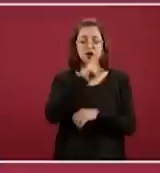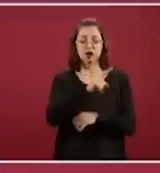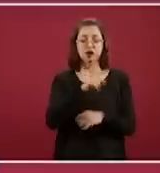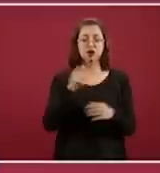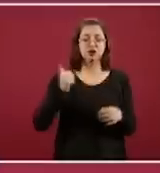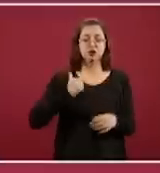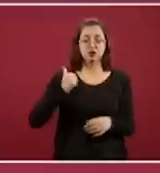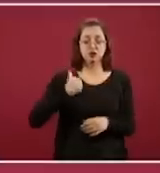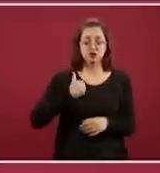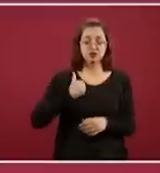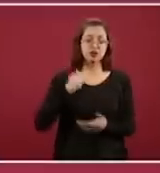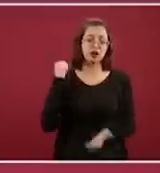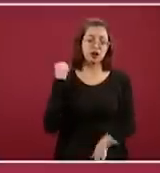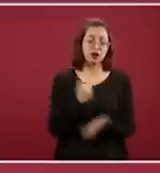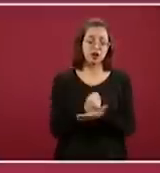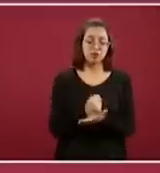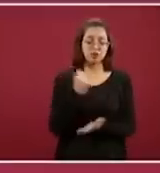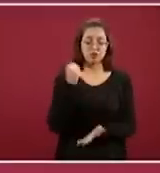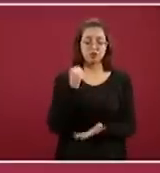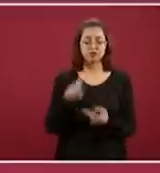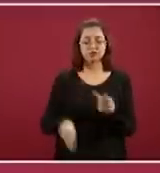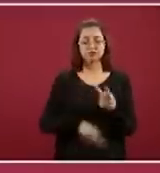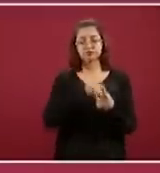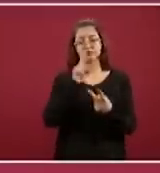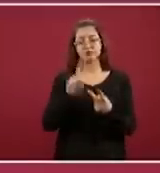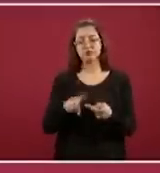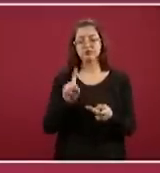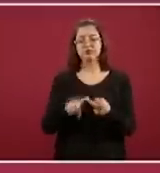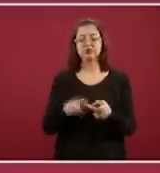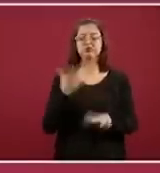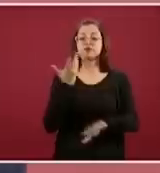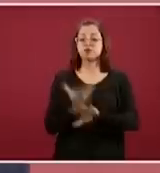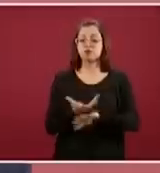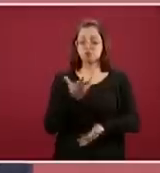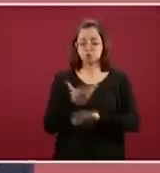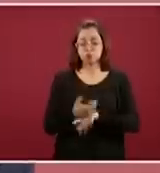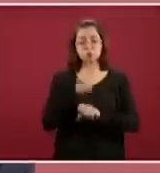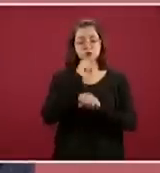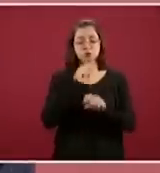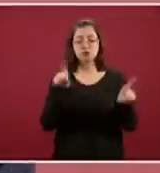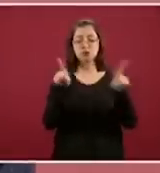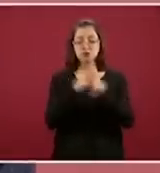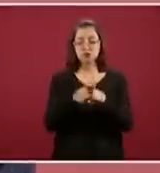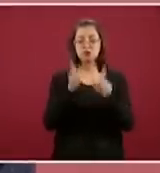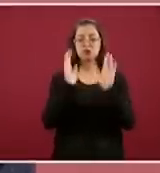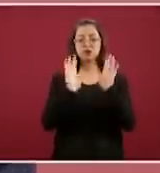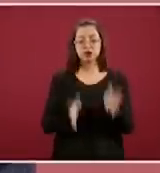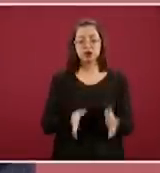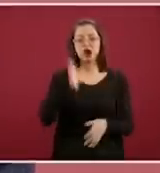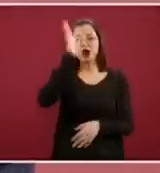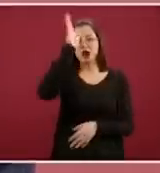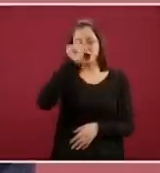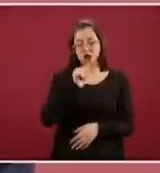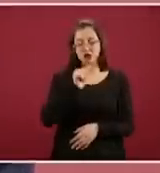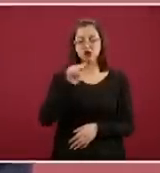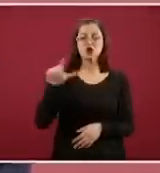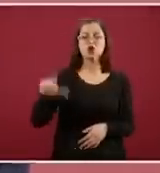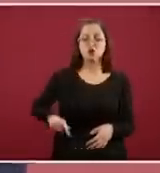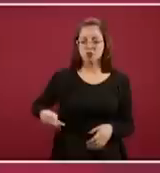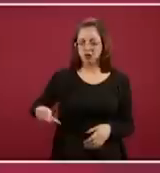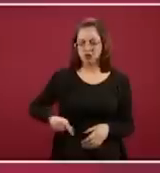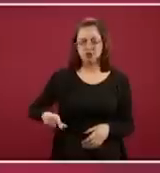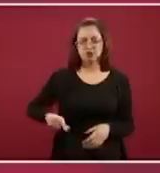ratifique. En el caso de Estados Unidos ya hay un acuerdo de parte del